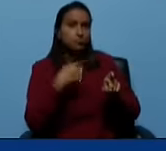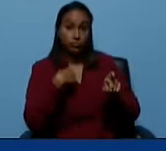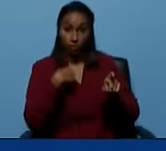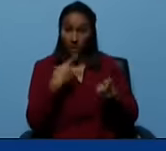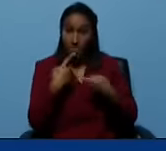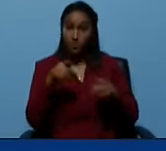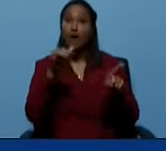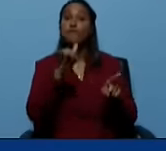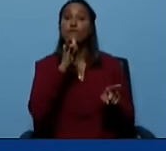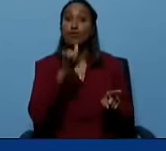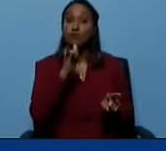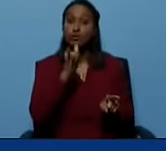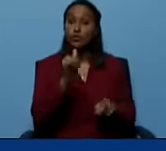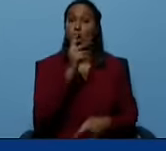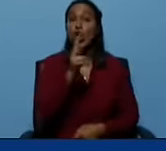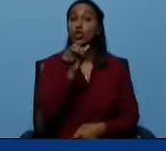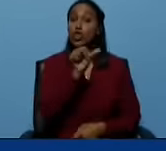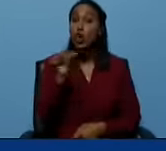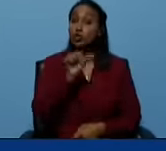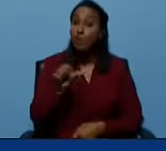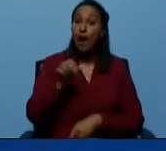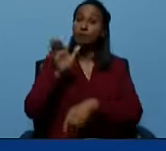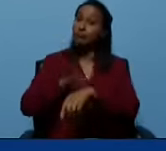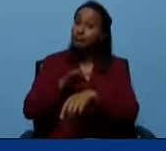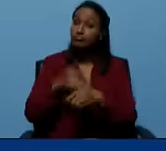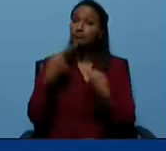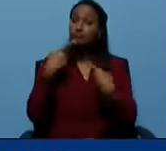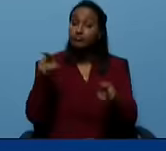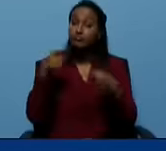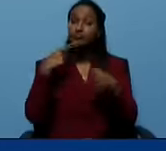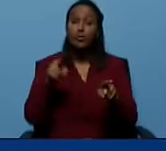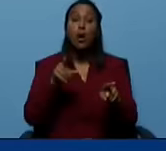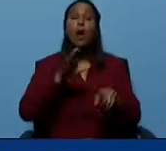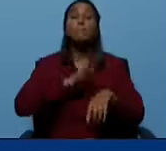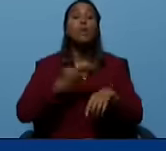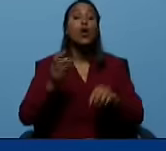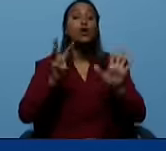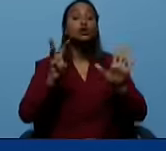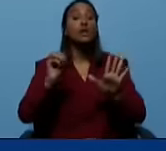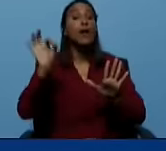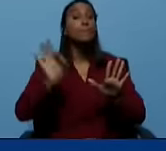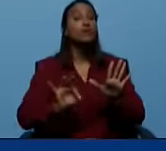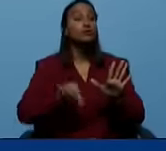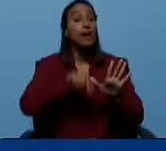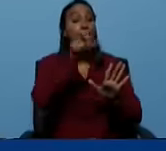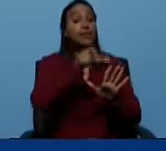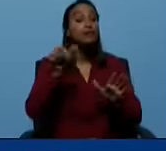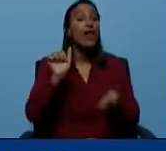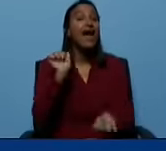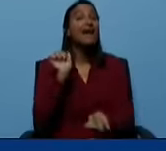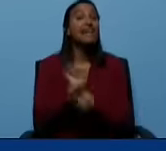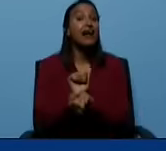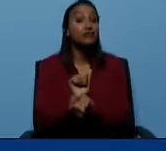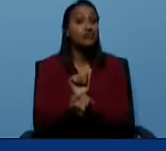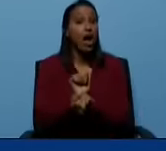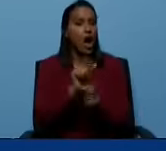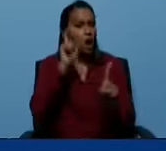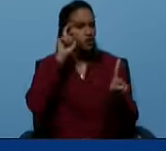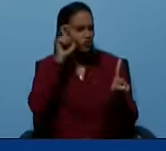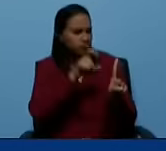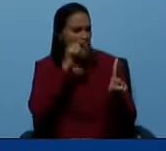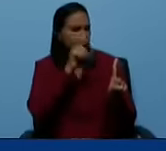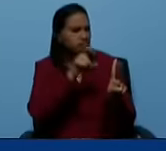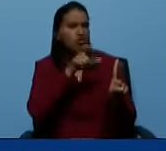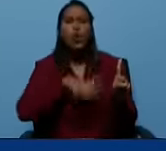Tengo ya 2 semanas diciéndolo. El 80% de los capturados fueron entrenados en centros de